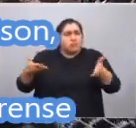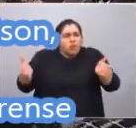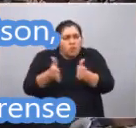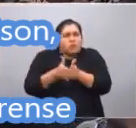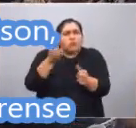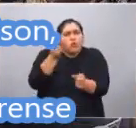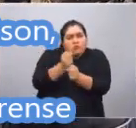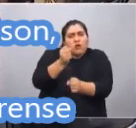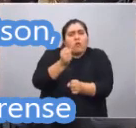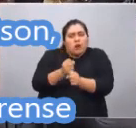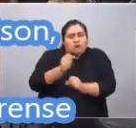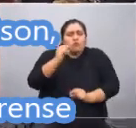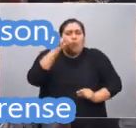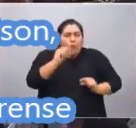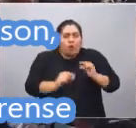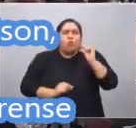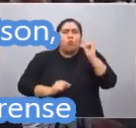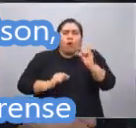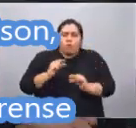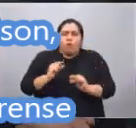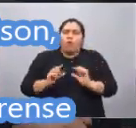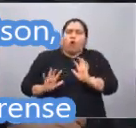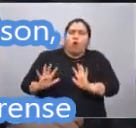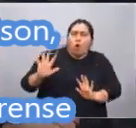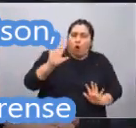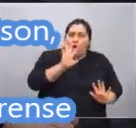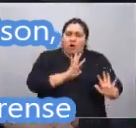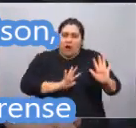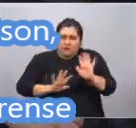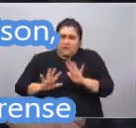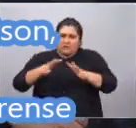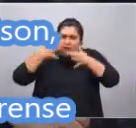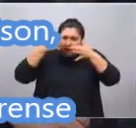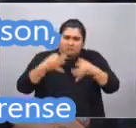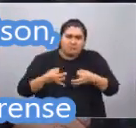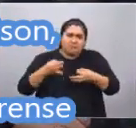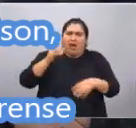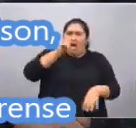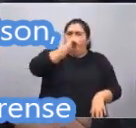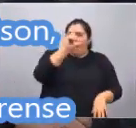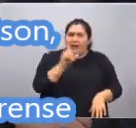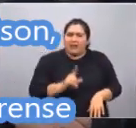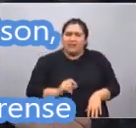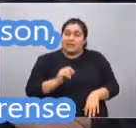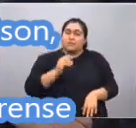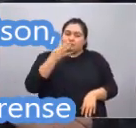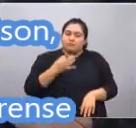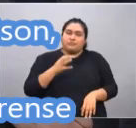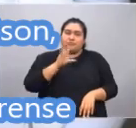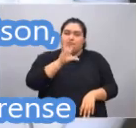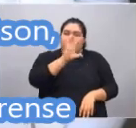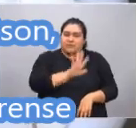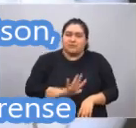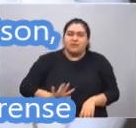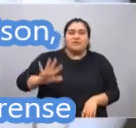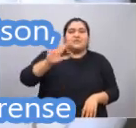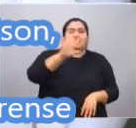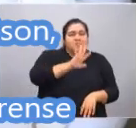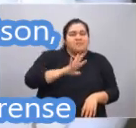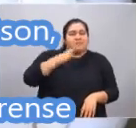se empezaron a organizar a lo largo y a lo ancho de la provincia de Buenos Aires,